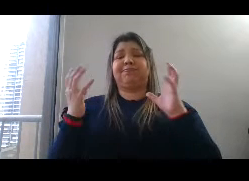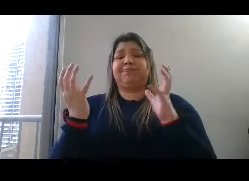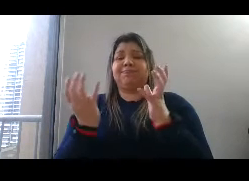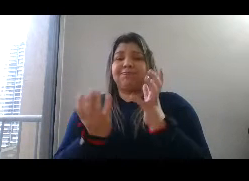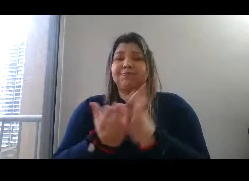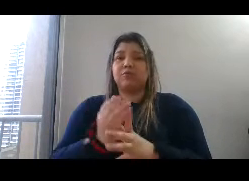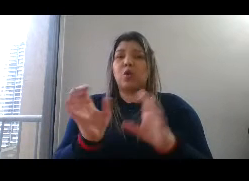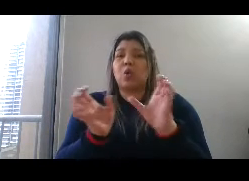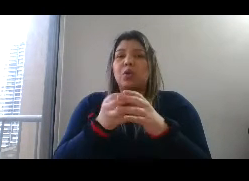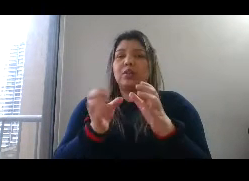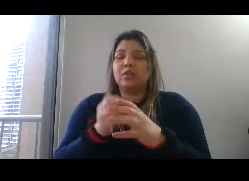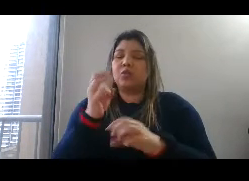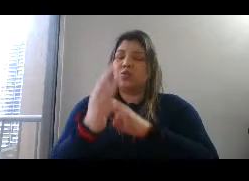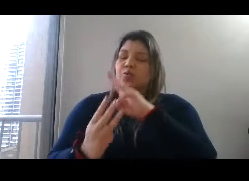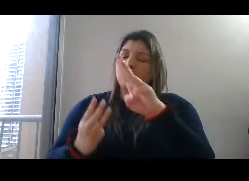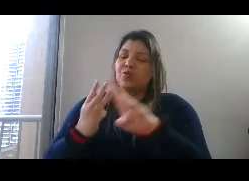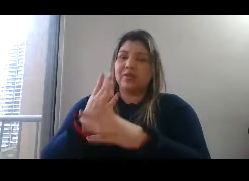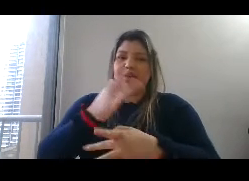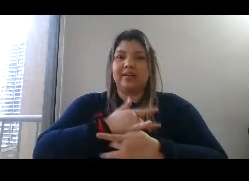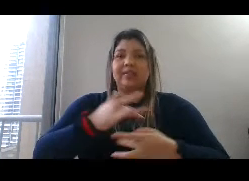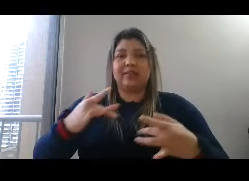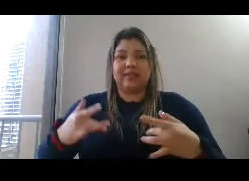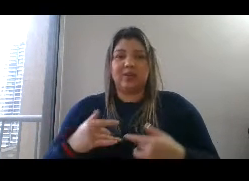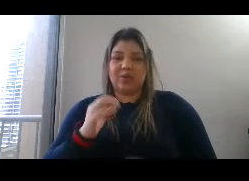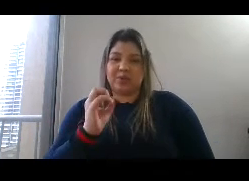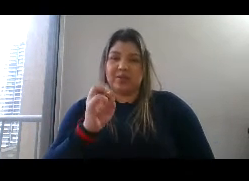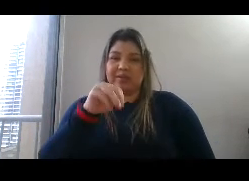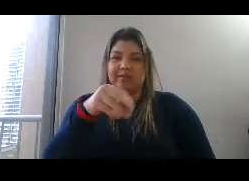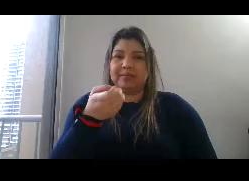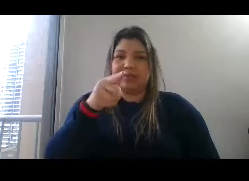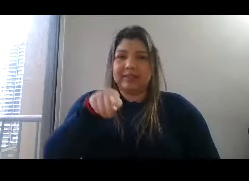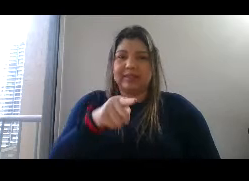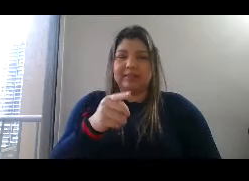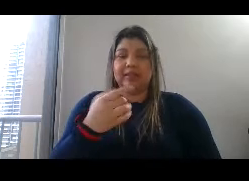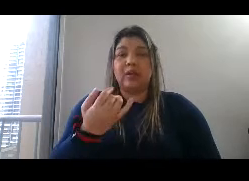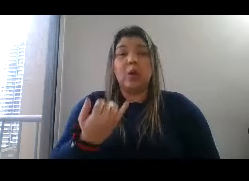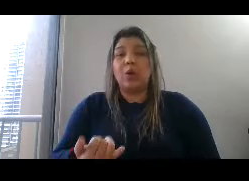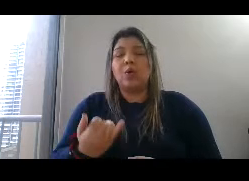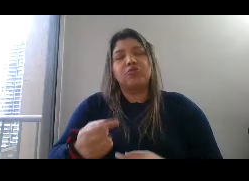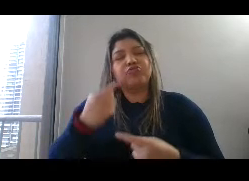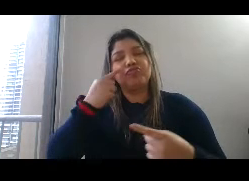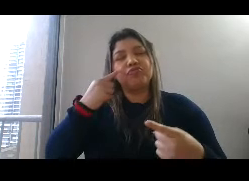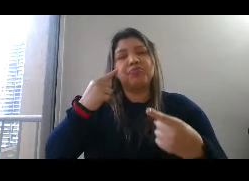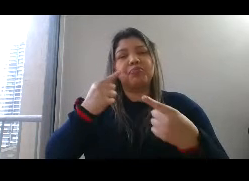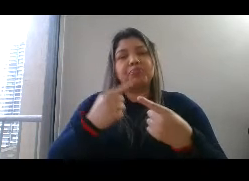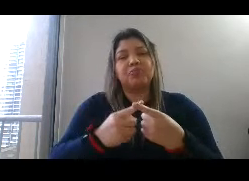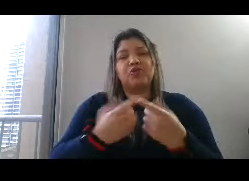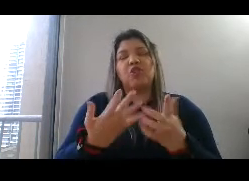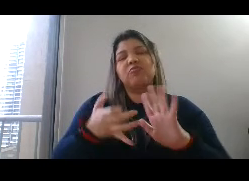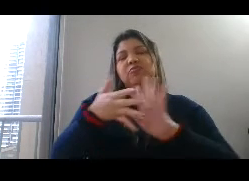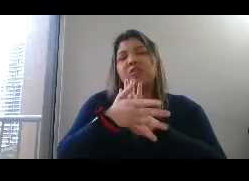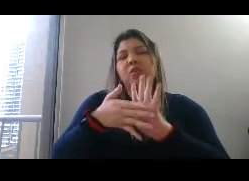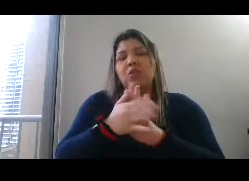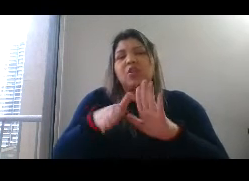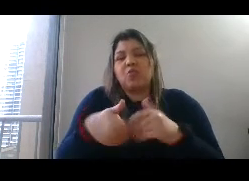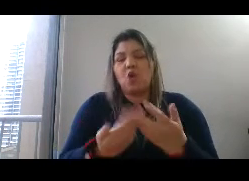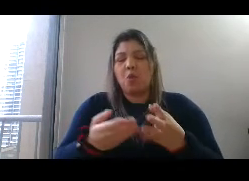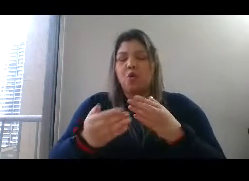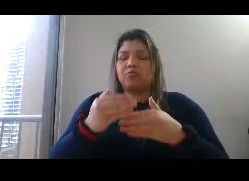nuestro Ministerio de Salud y la Protección Social. El objetivo de hoy es dar a conocer estos lineamientos y medidas